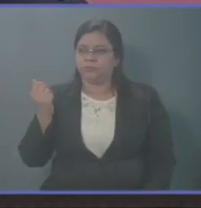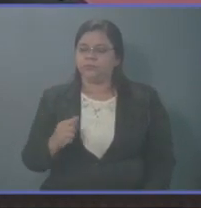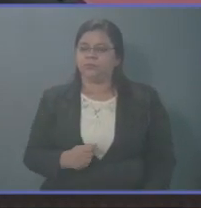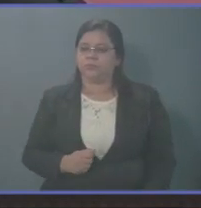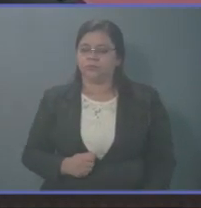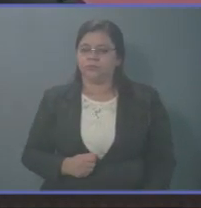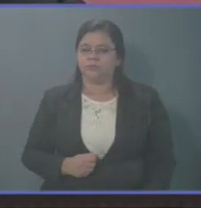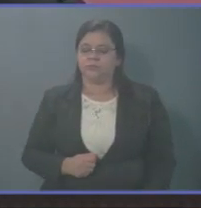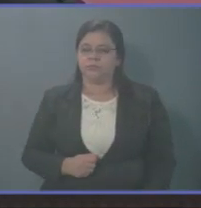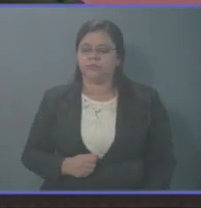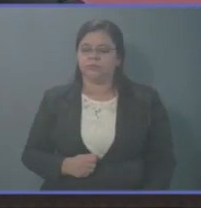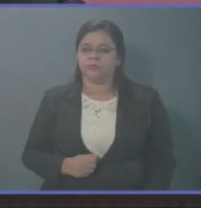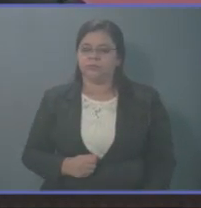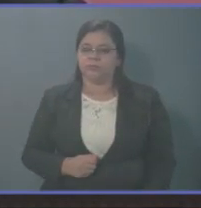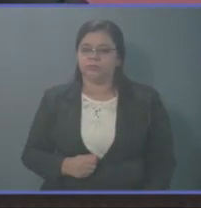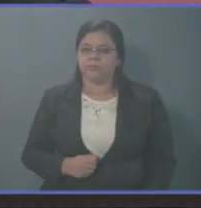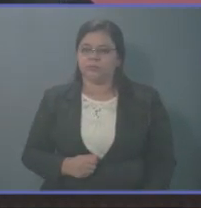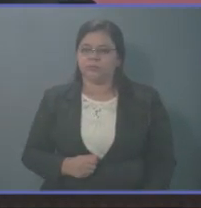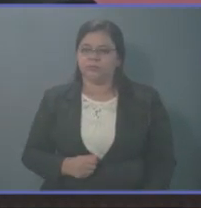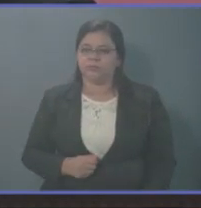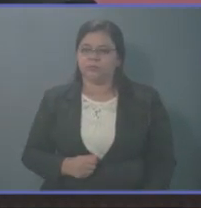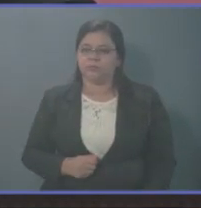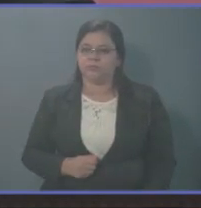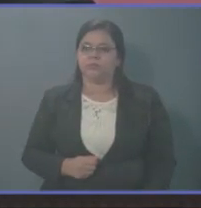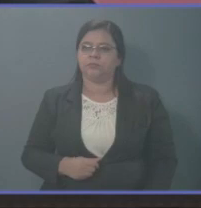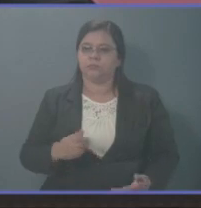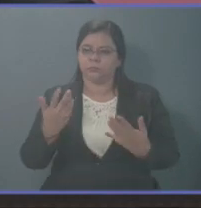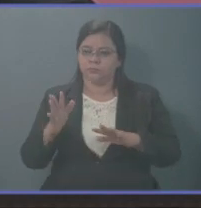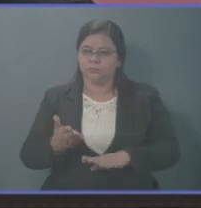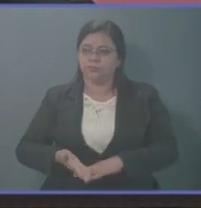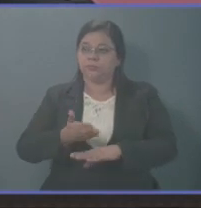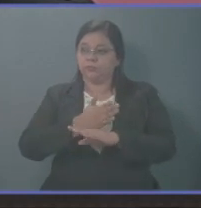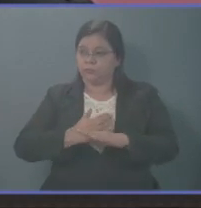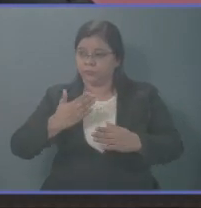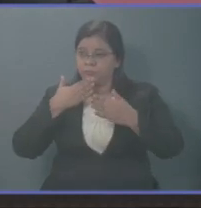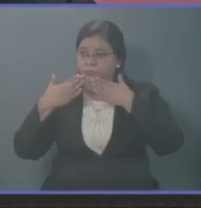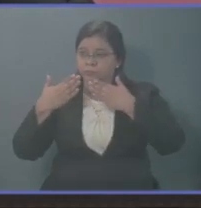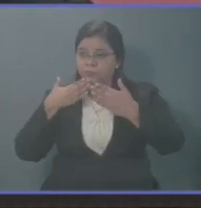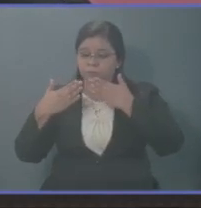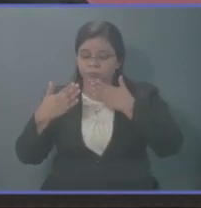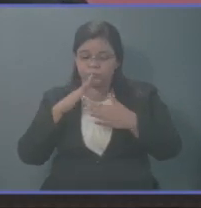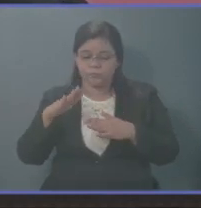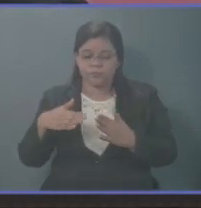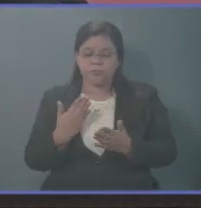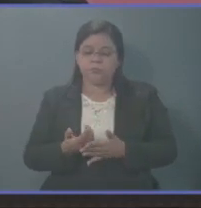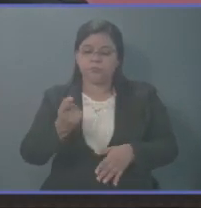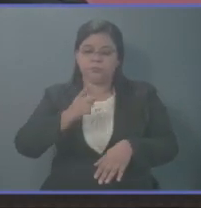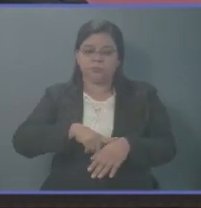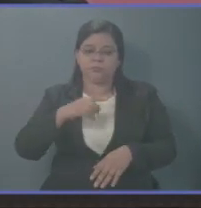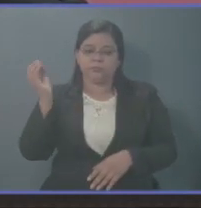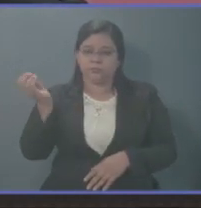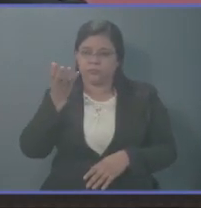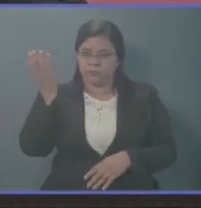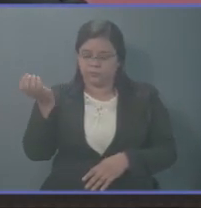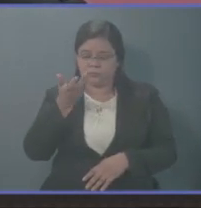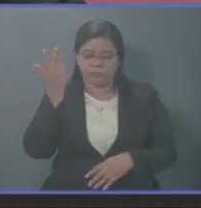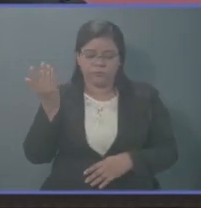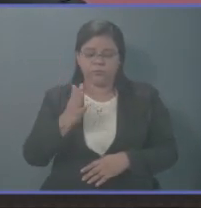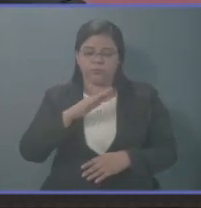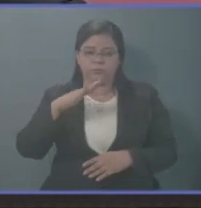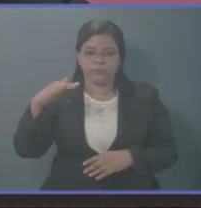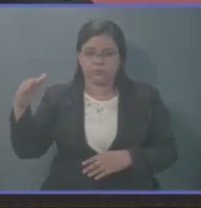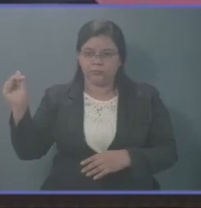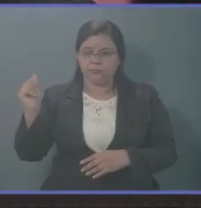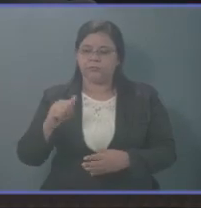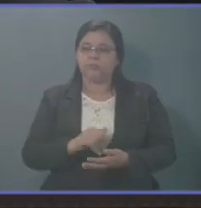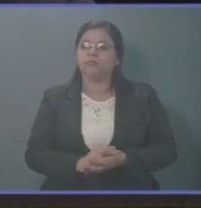por COVID-19. Se explica en la iniciativa que en virtud de la emergencia nacional ocasionada por la pandemia por